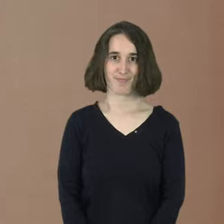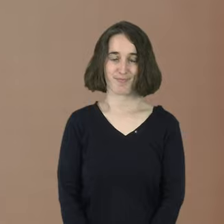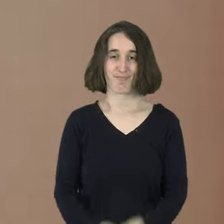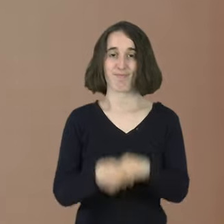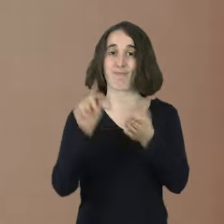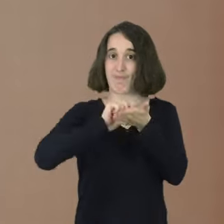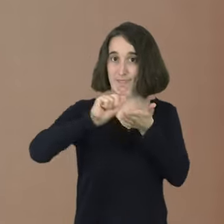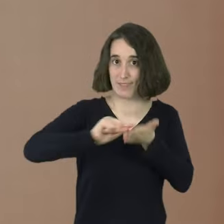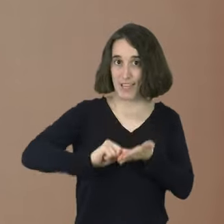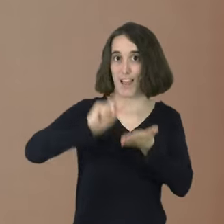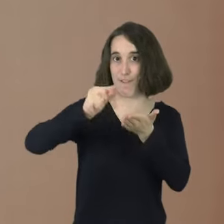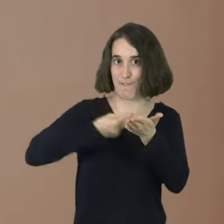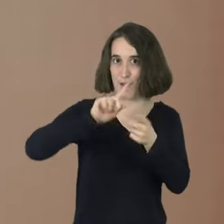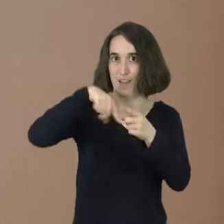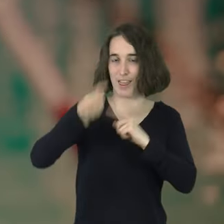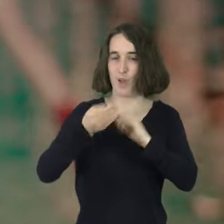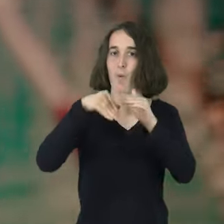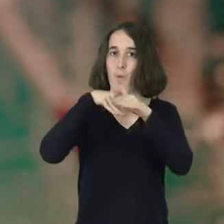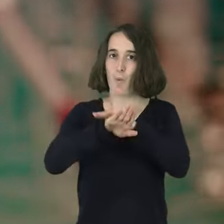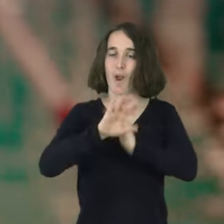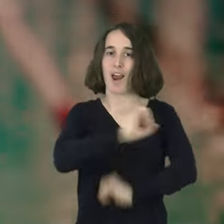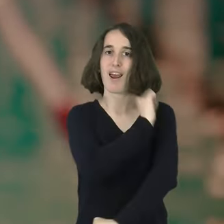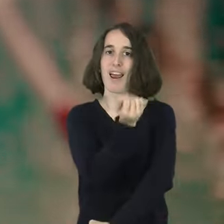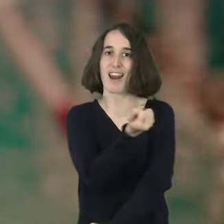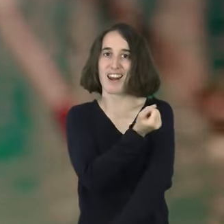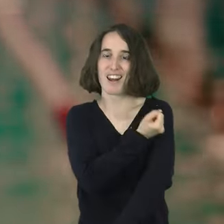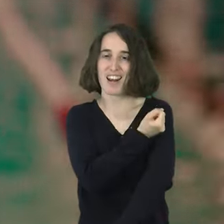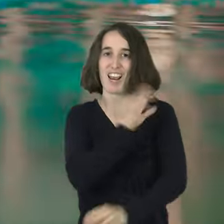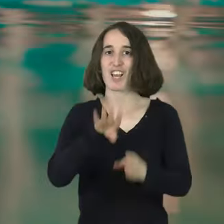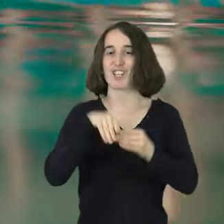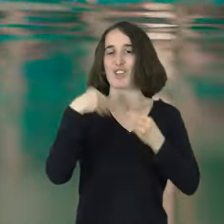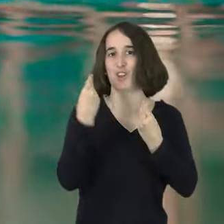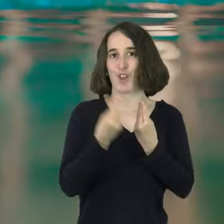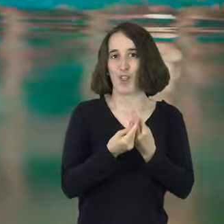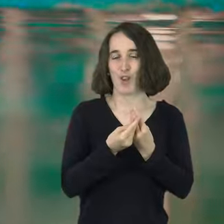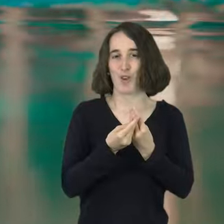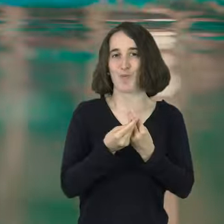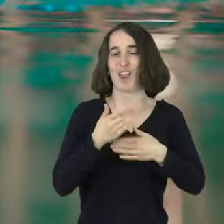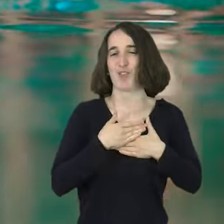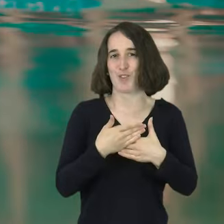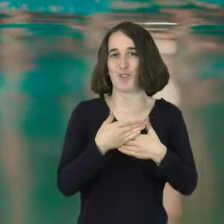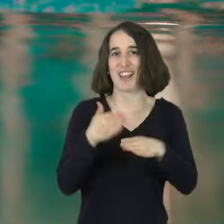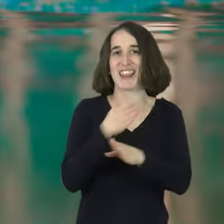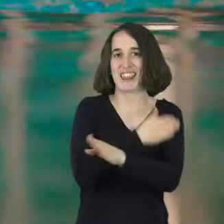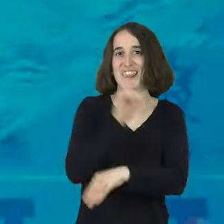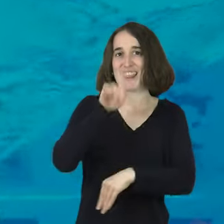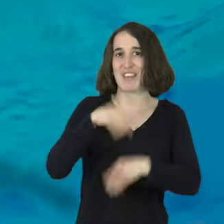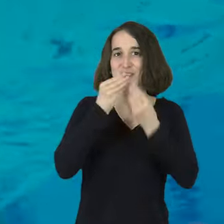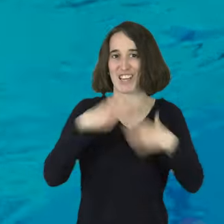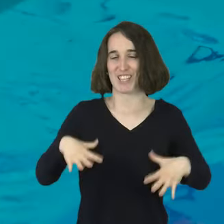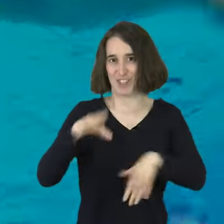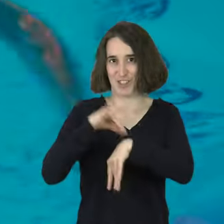Tras haberlo escrito y firmado, lo incorporaron al registro de documento de voluntades anticipadas y a mi historial clínico.